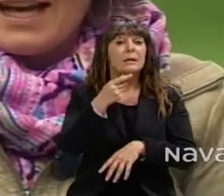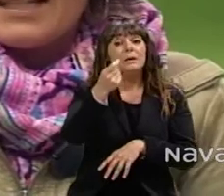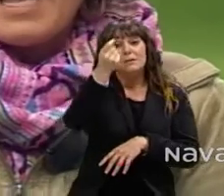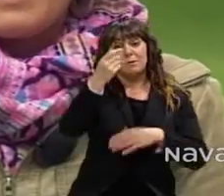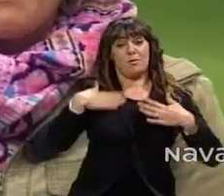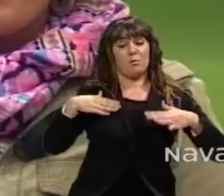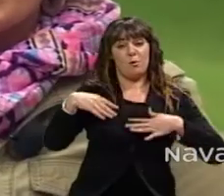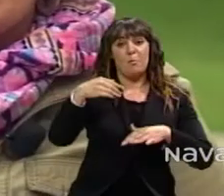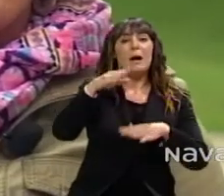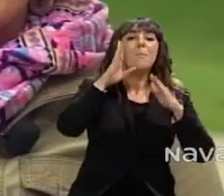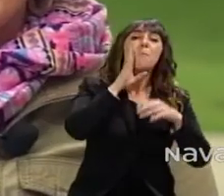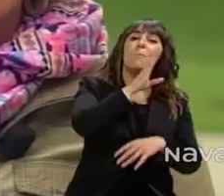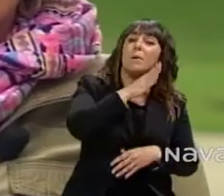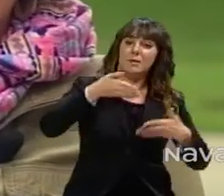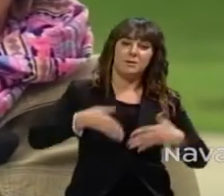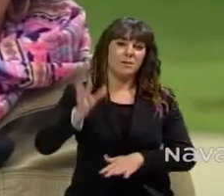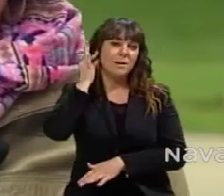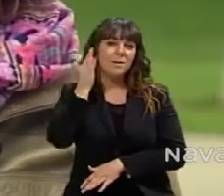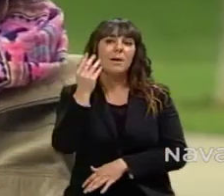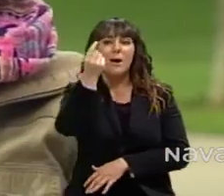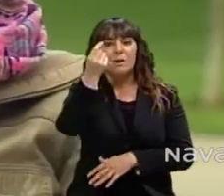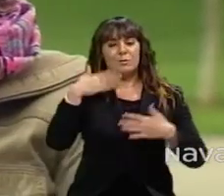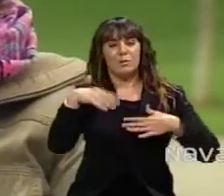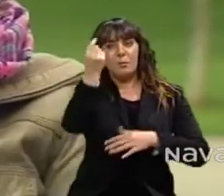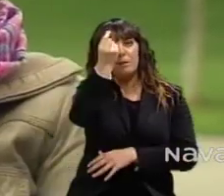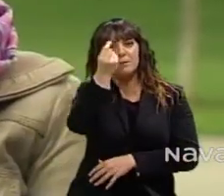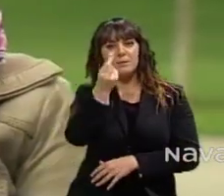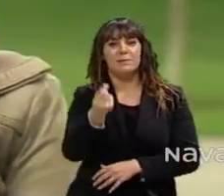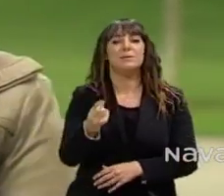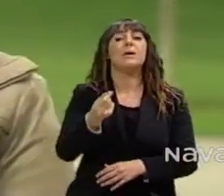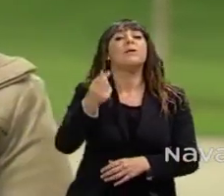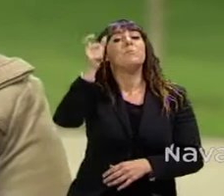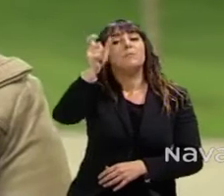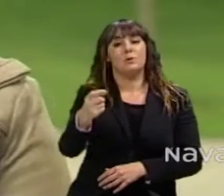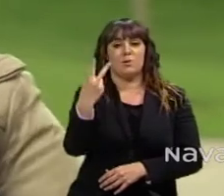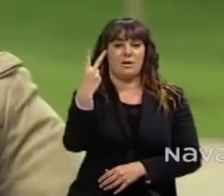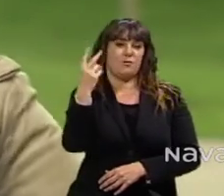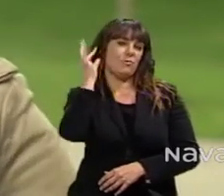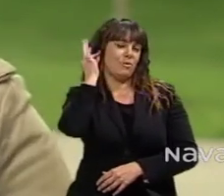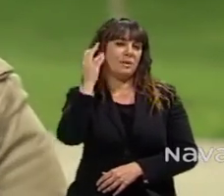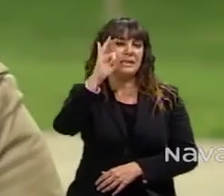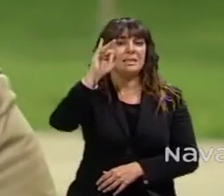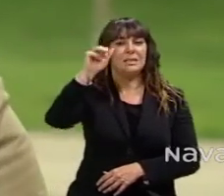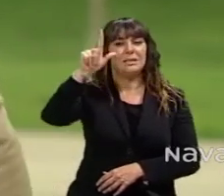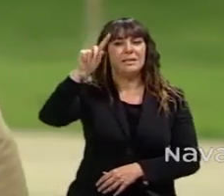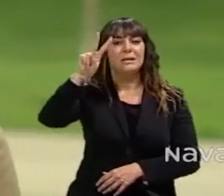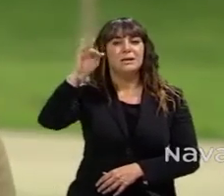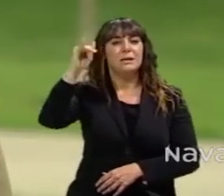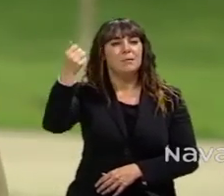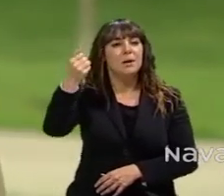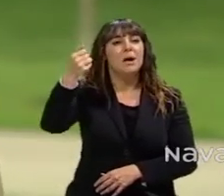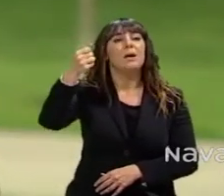madres e hijas que han puesto en marcha dos pamplonesas. Son Silvia y Elena Rodríguez y ellas mismas nos van a mostrar